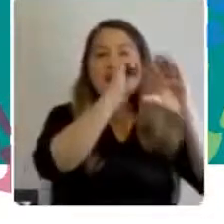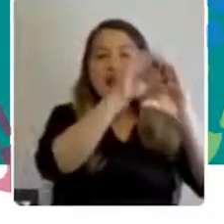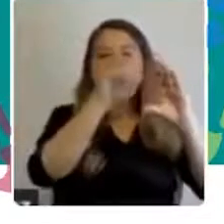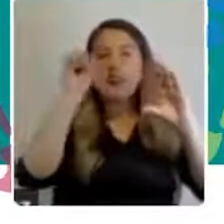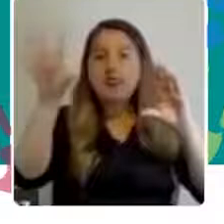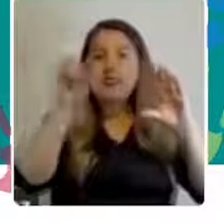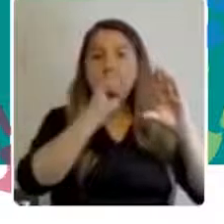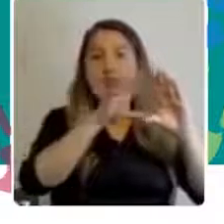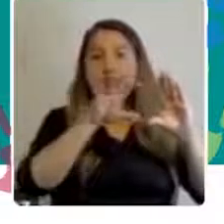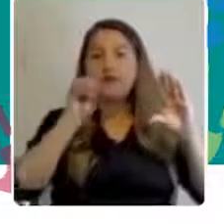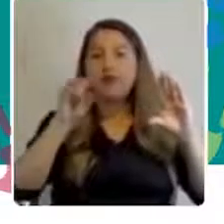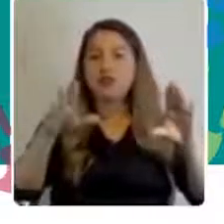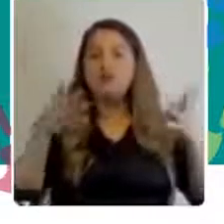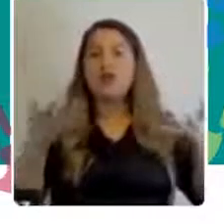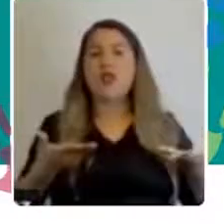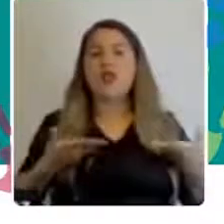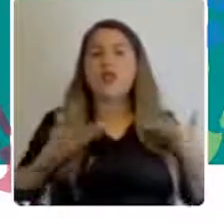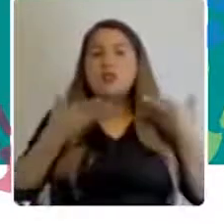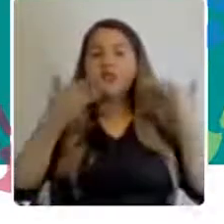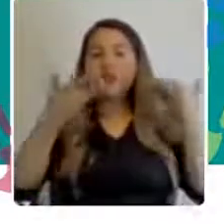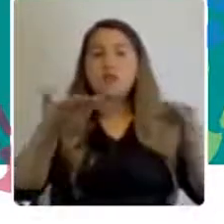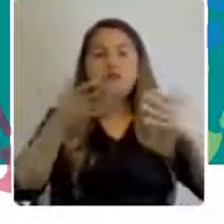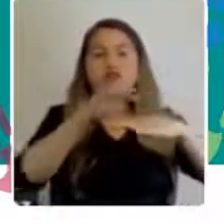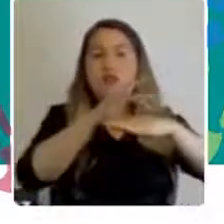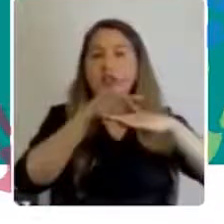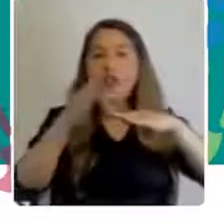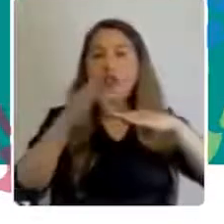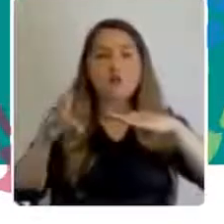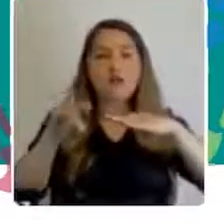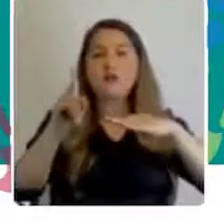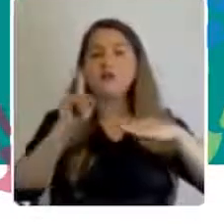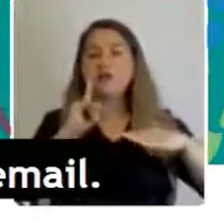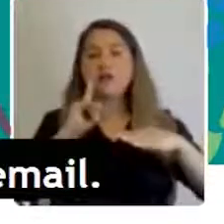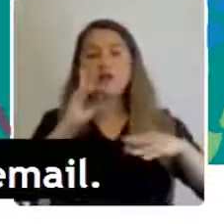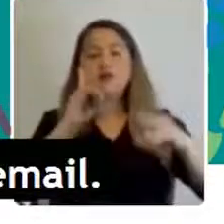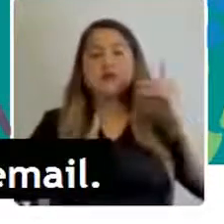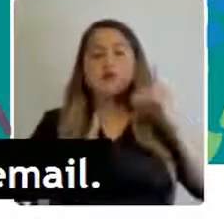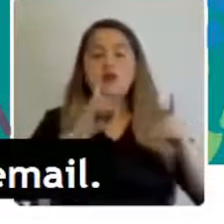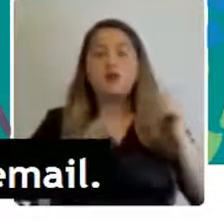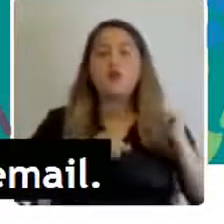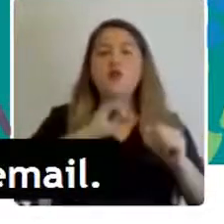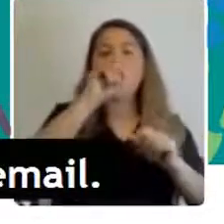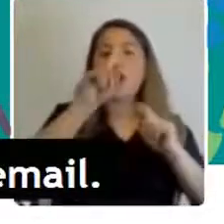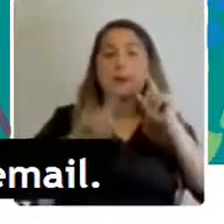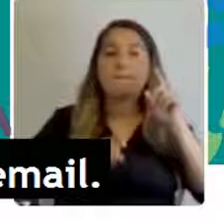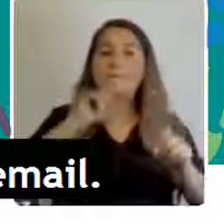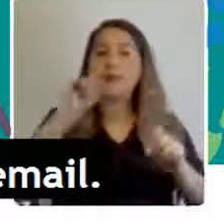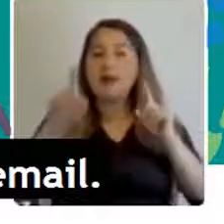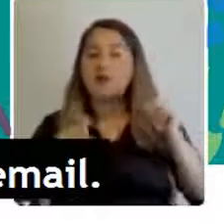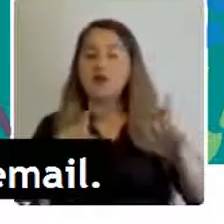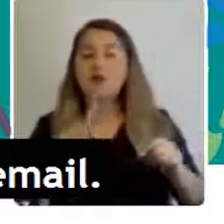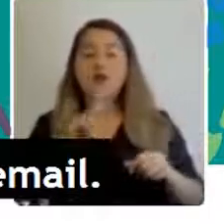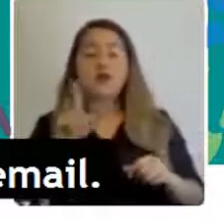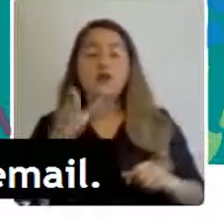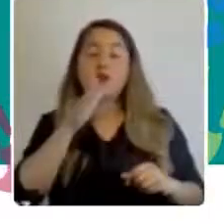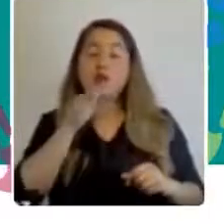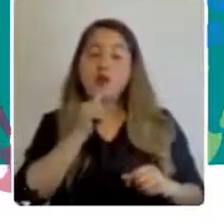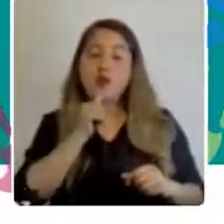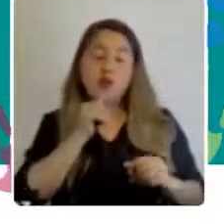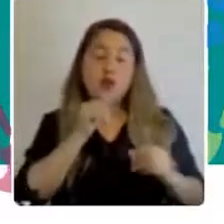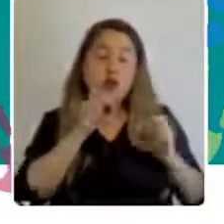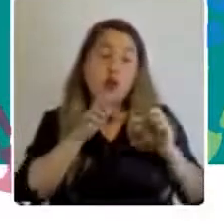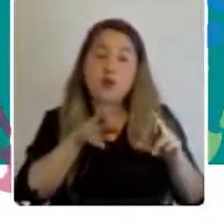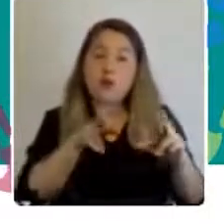have questions and we don't get a chance to answer them all tonight, please contact me on an email and I will get back with